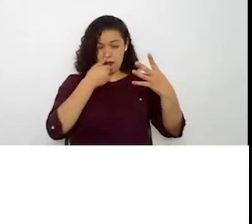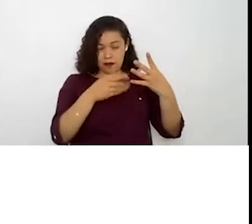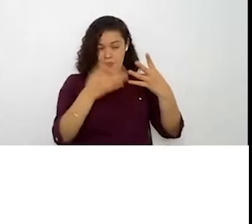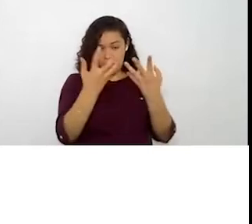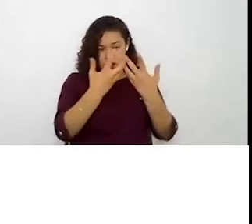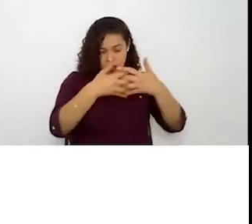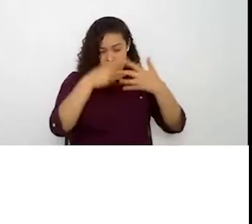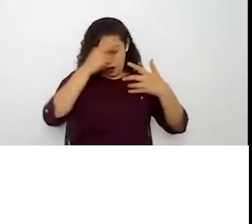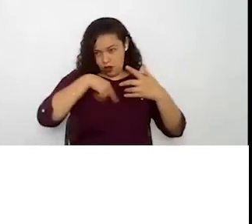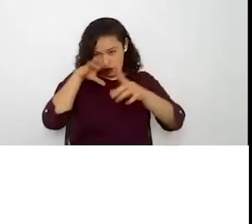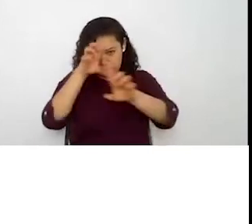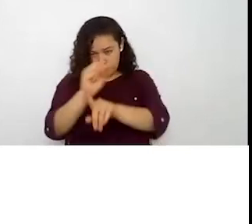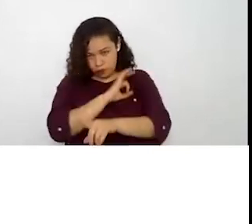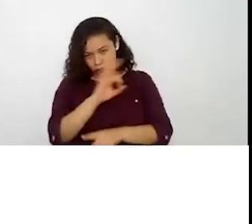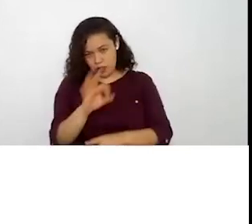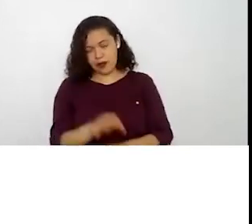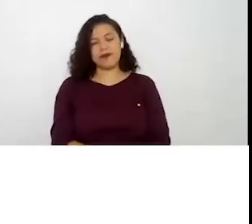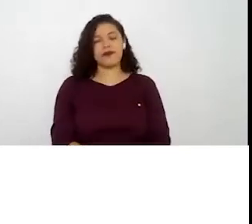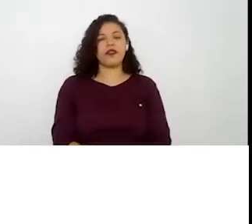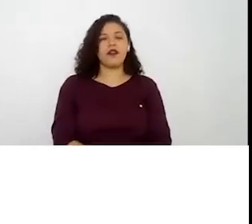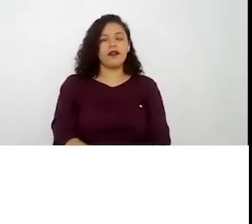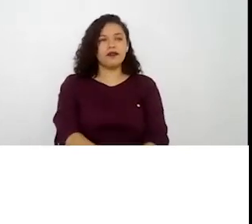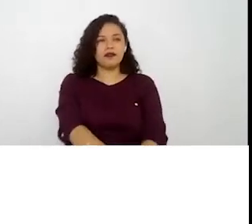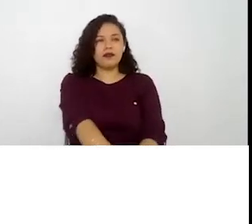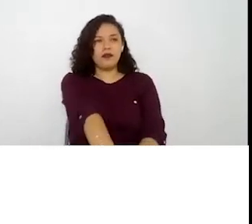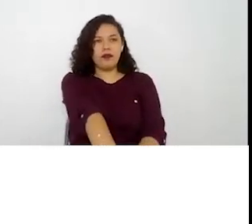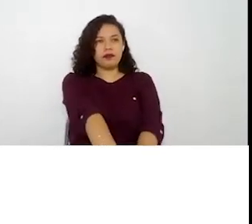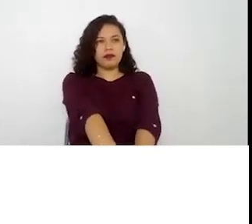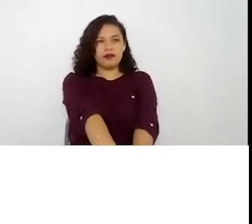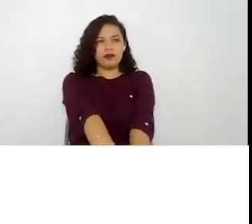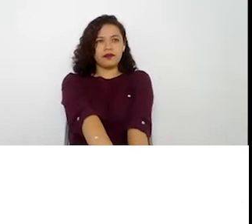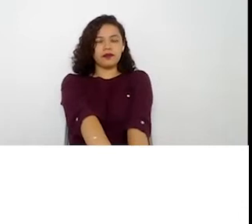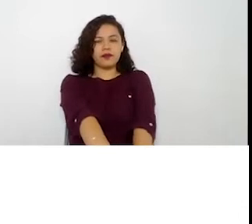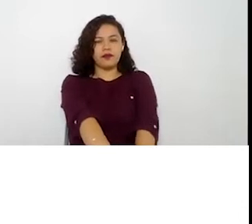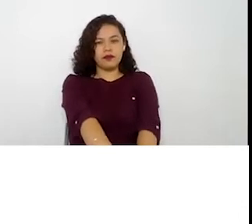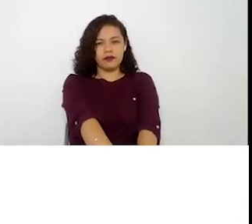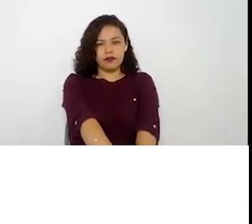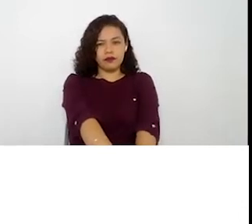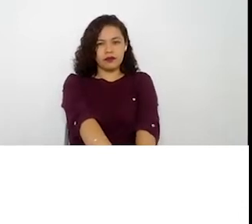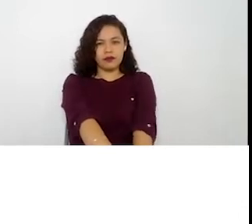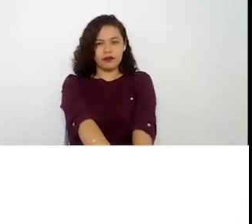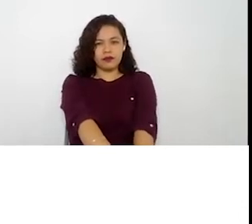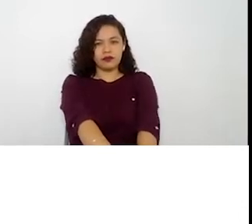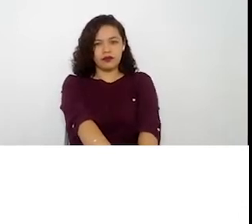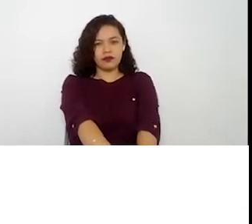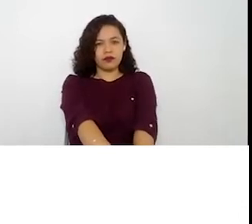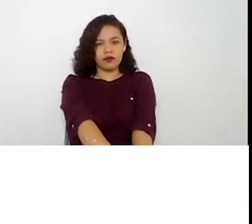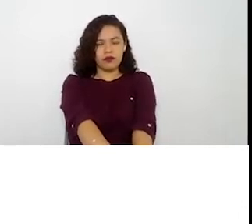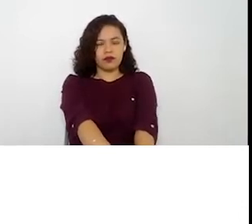no para para que tenga congruencia y para que tenga Digamos como como